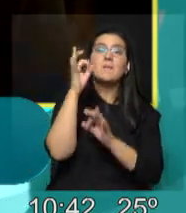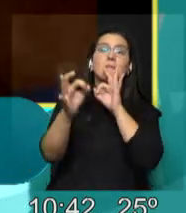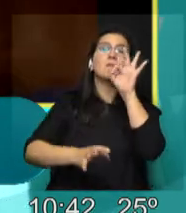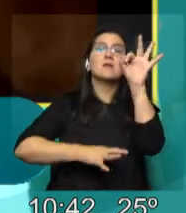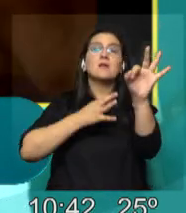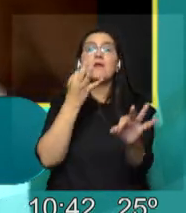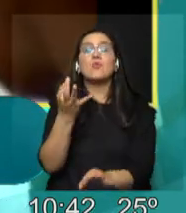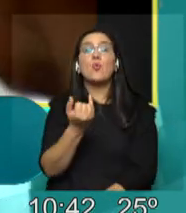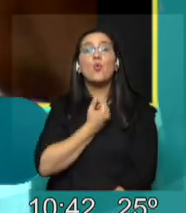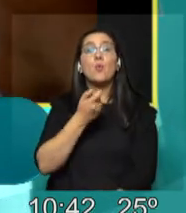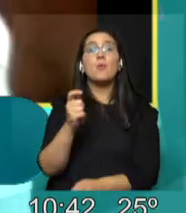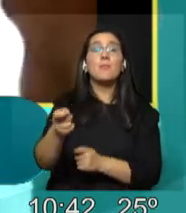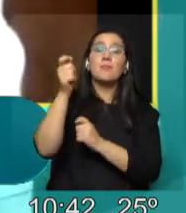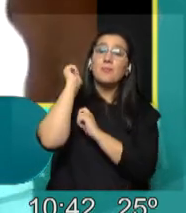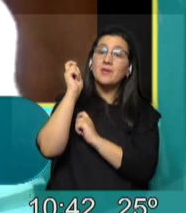cómo pesca.